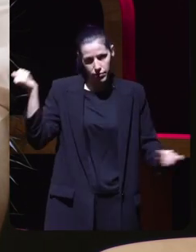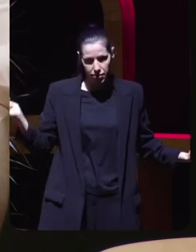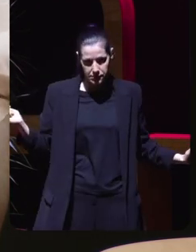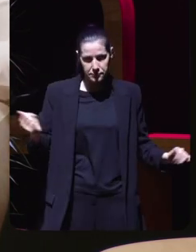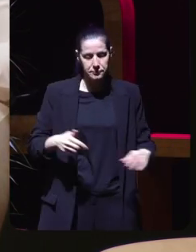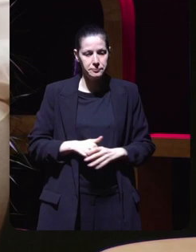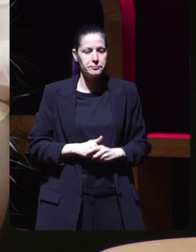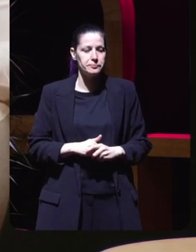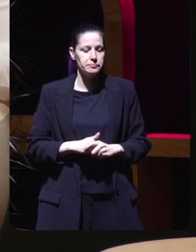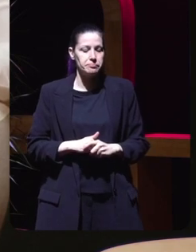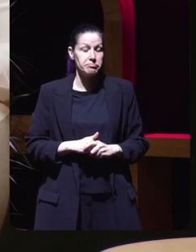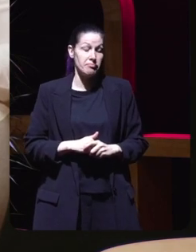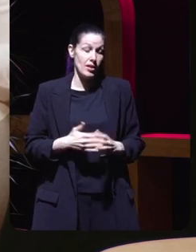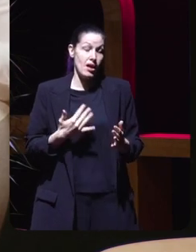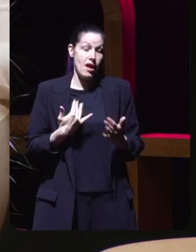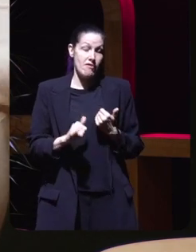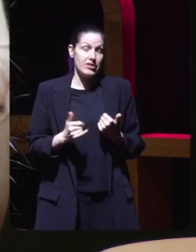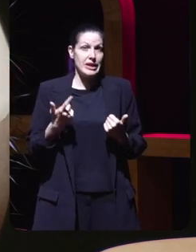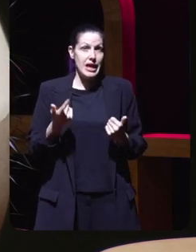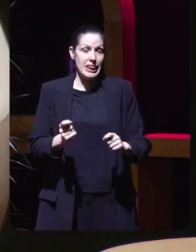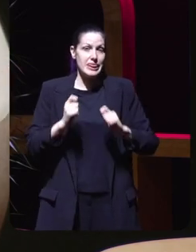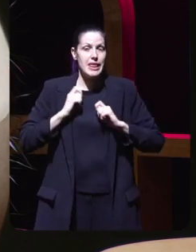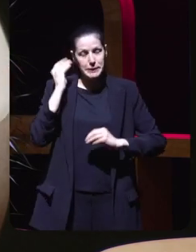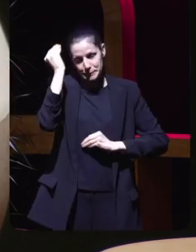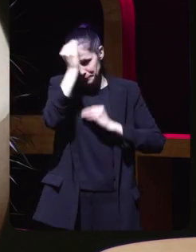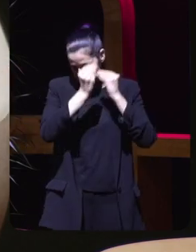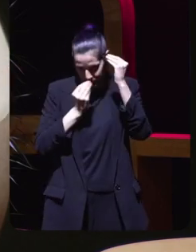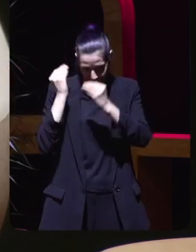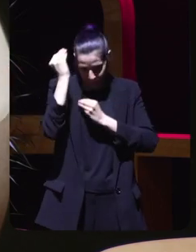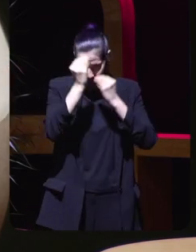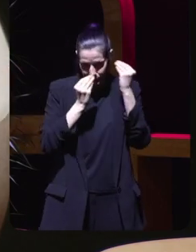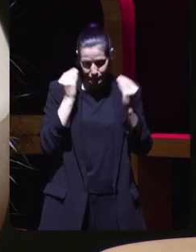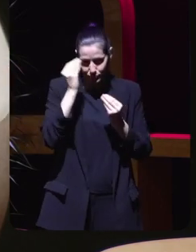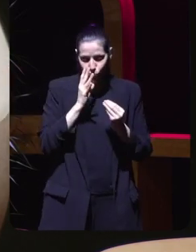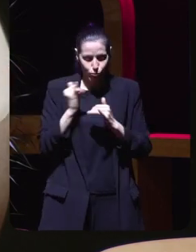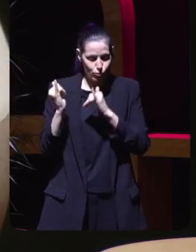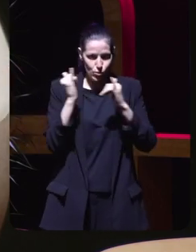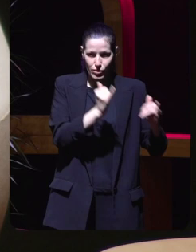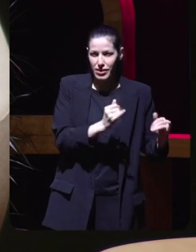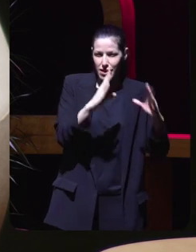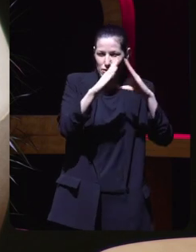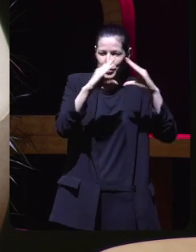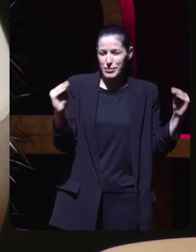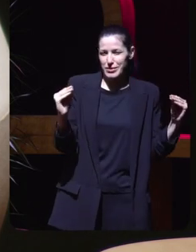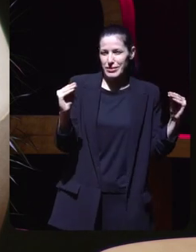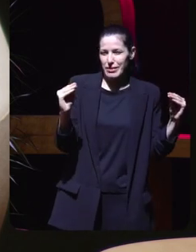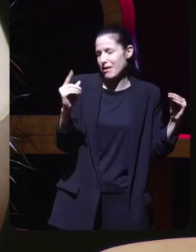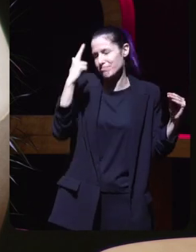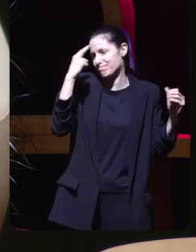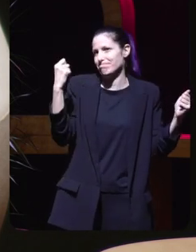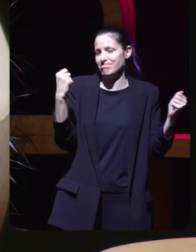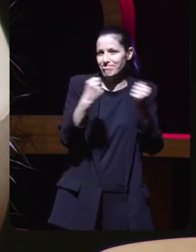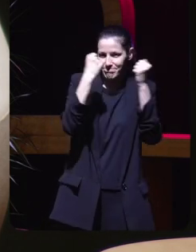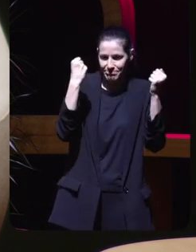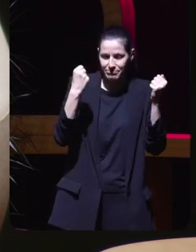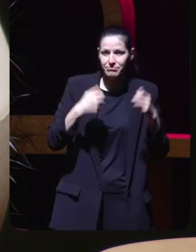eso da un poquillo que pensar cuando acabas de entrar una carrera pero también tengo que decir que pasado esos años igual